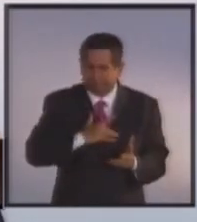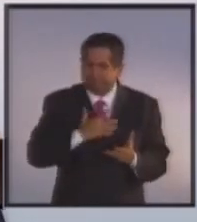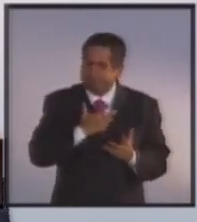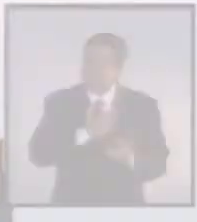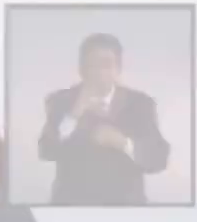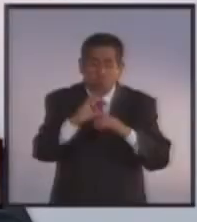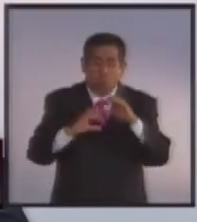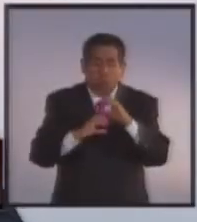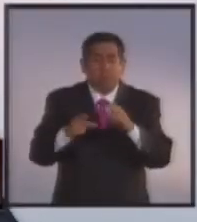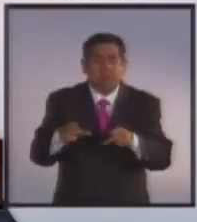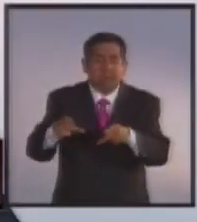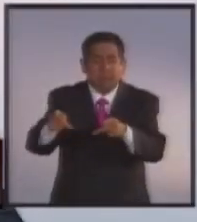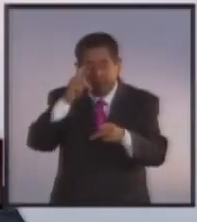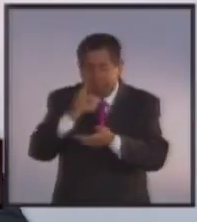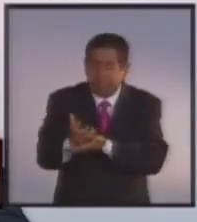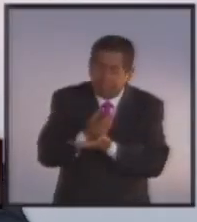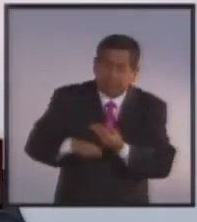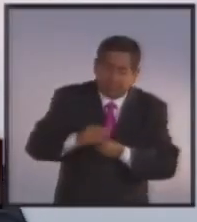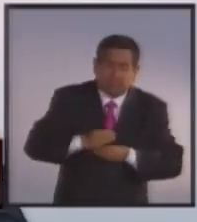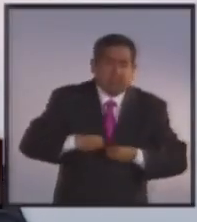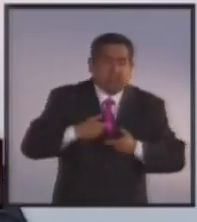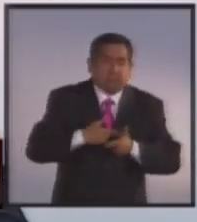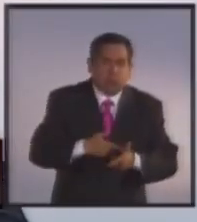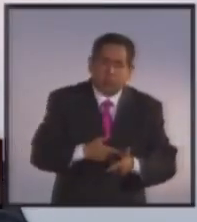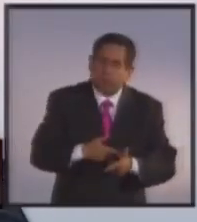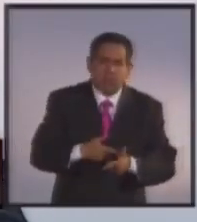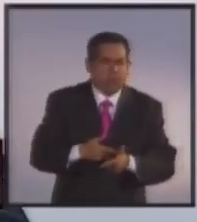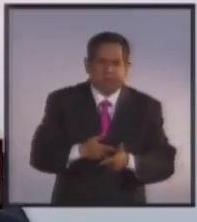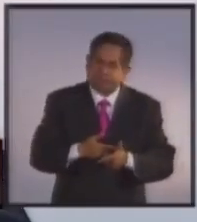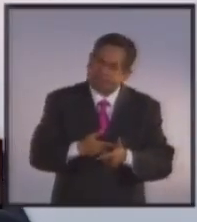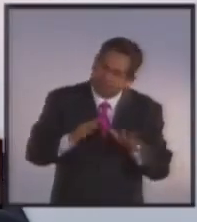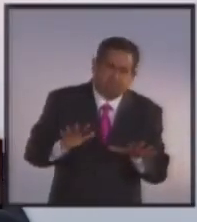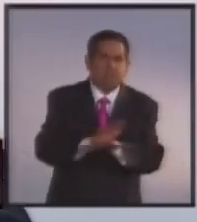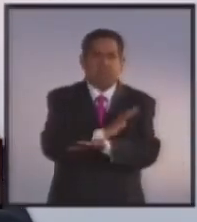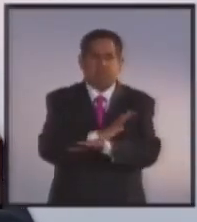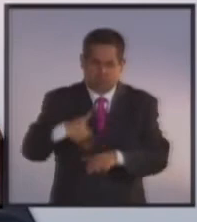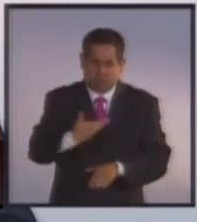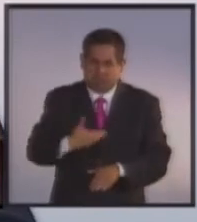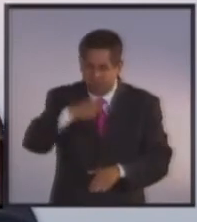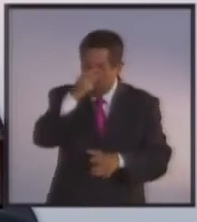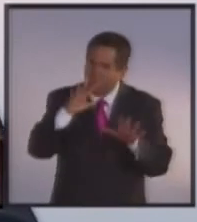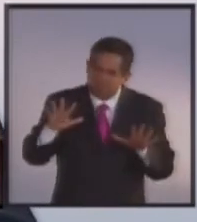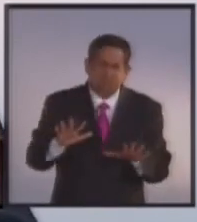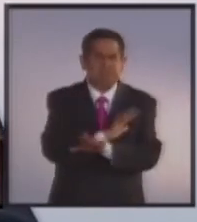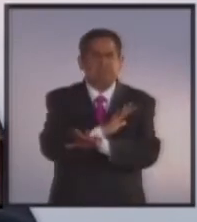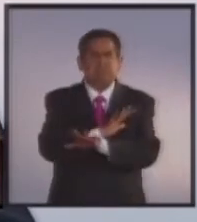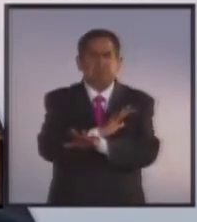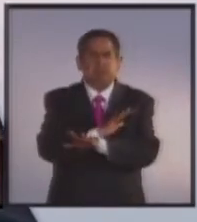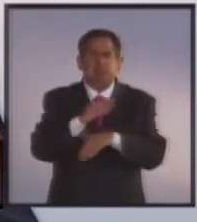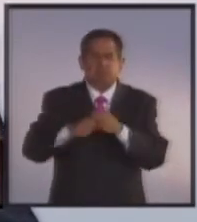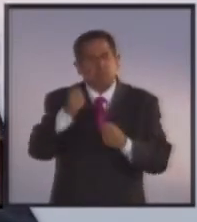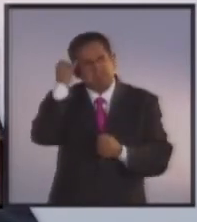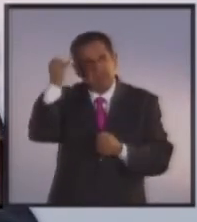entre los mexicanos. Esto es lo que tiene que cambiar. Como presidente de México, voy a cambiar esta condición. Y propongo